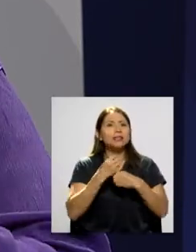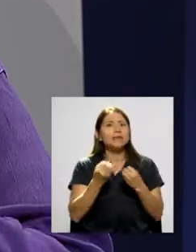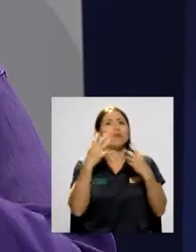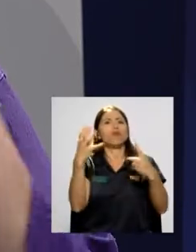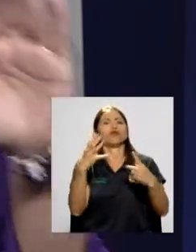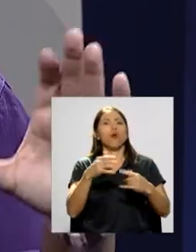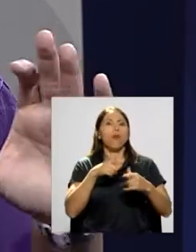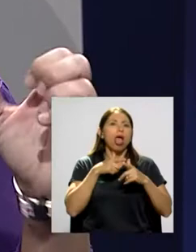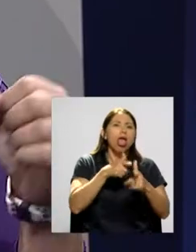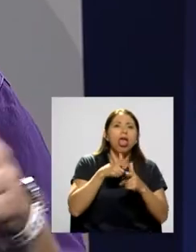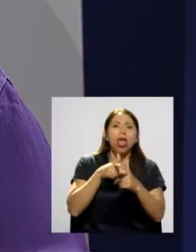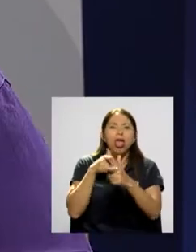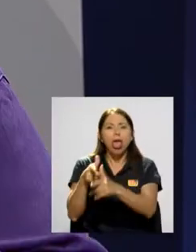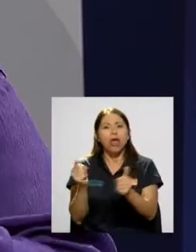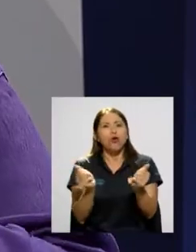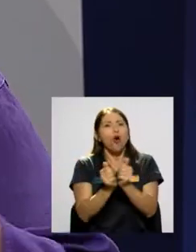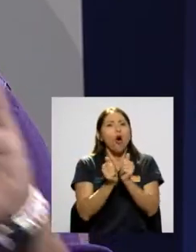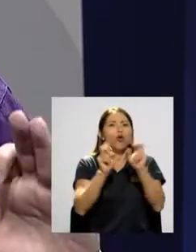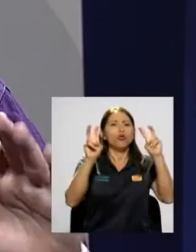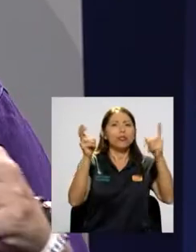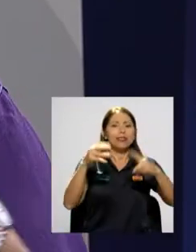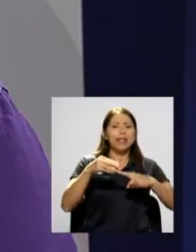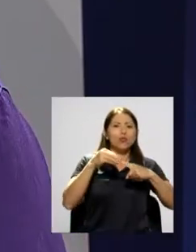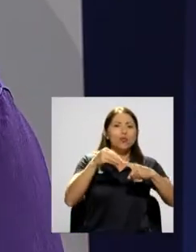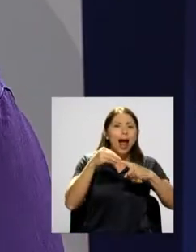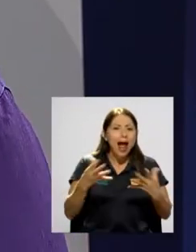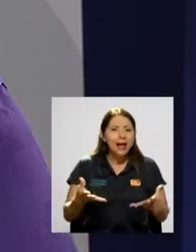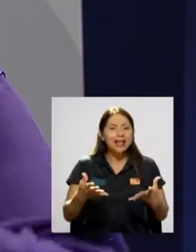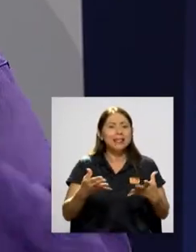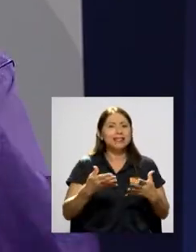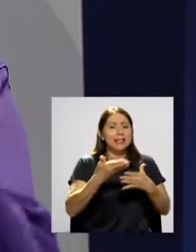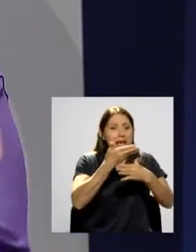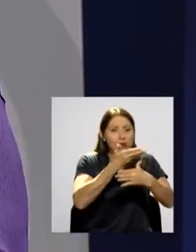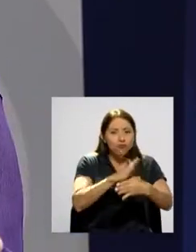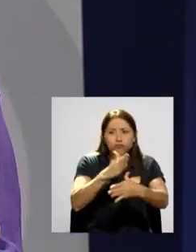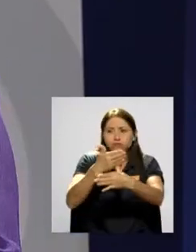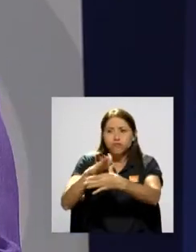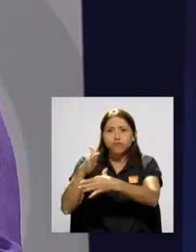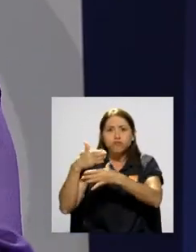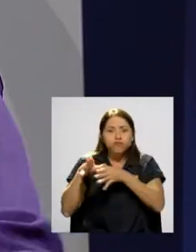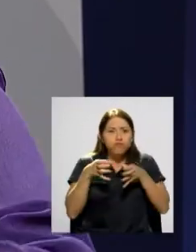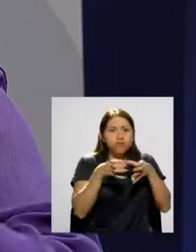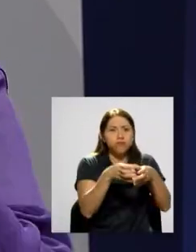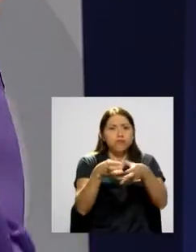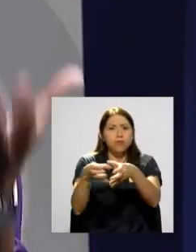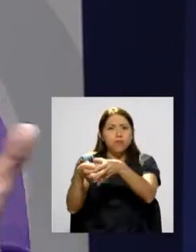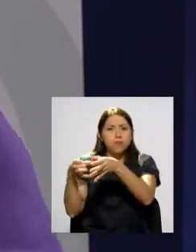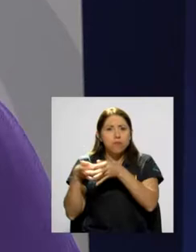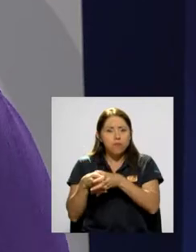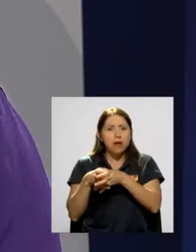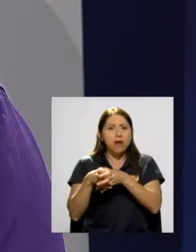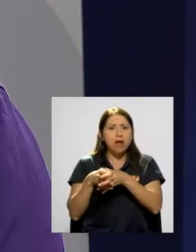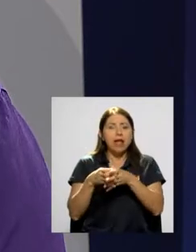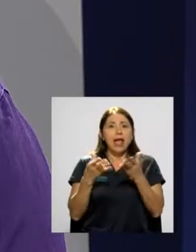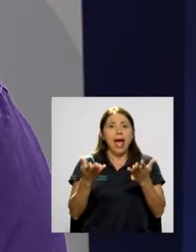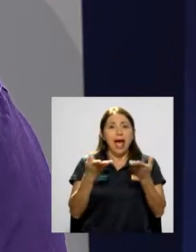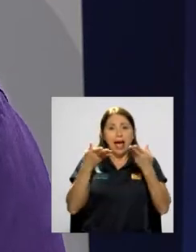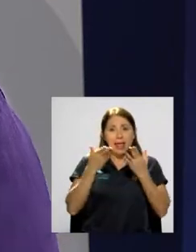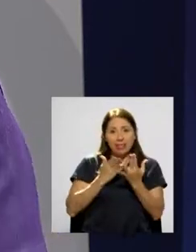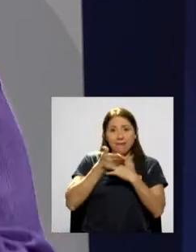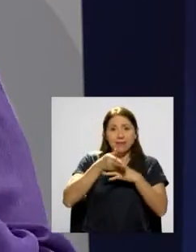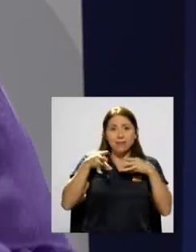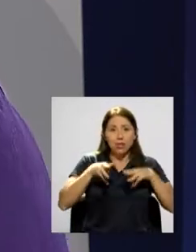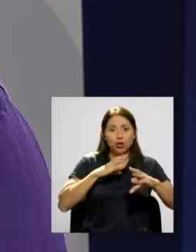con titulares, polarizando en diferentes posturas, colocando mediáticamente a figuras